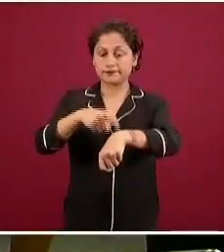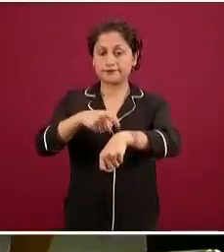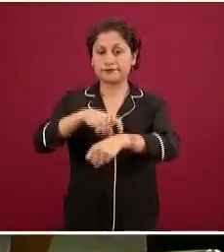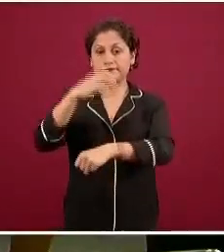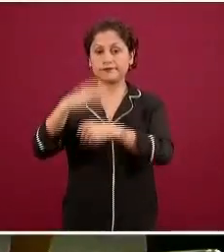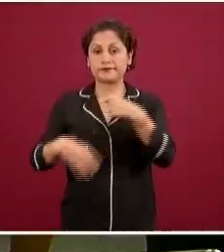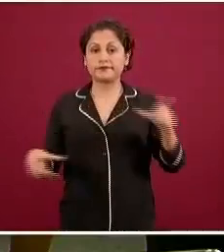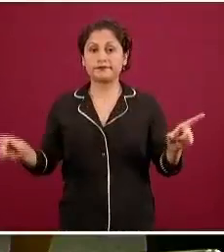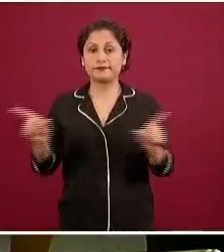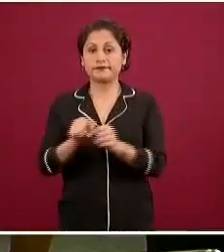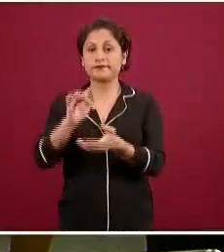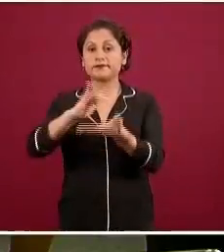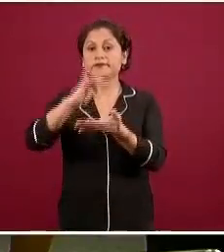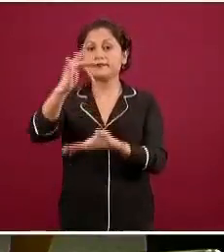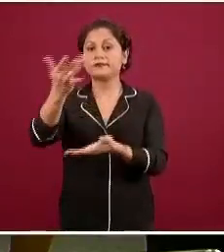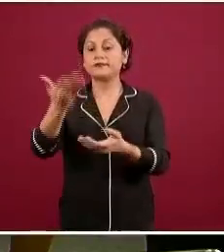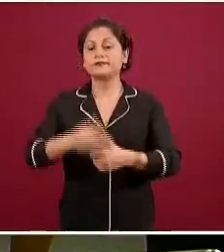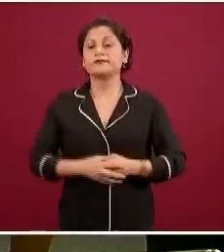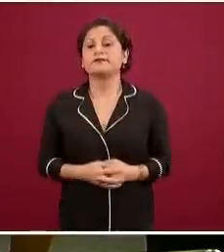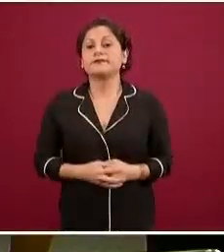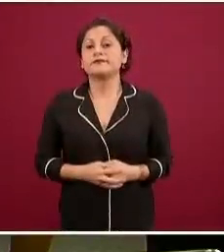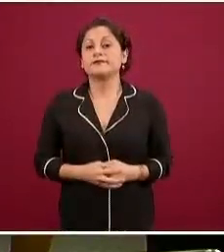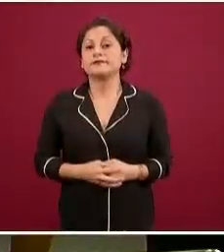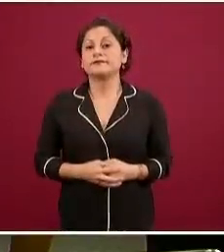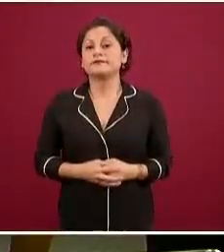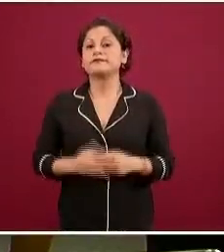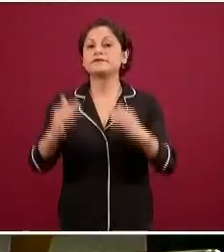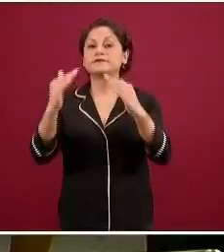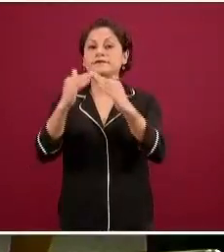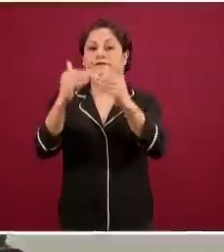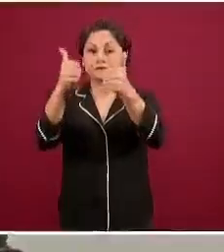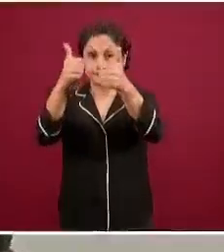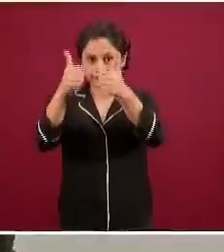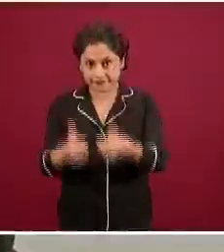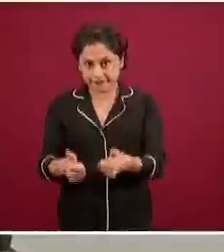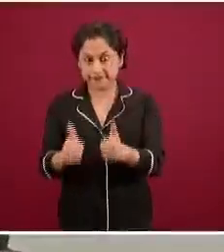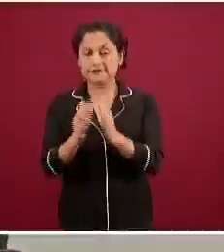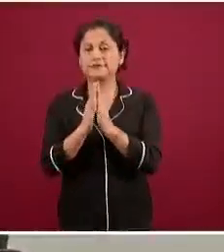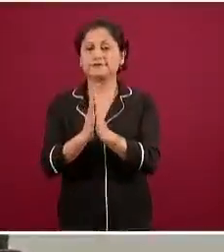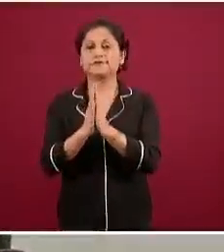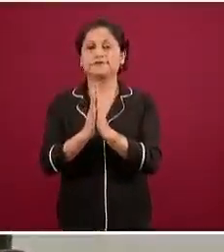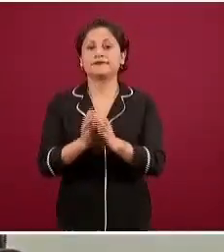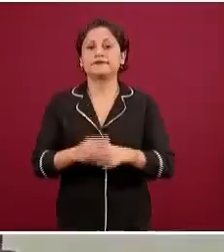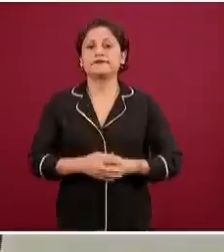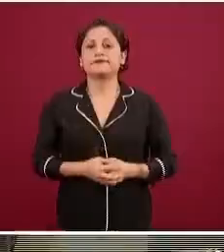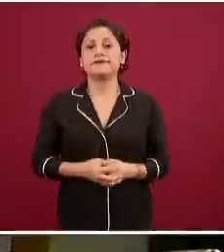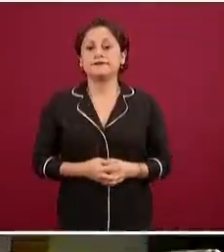de otros detalles. Muchas gracias. Gracias. Quédense en casa, por favor.